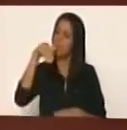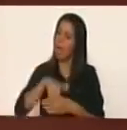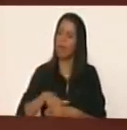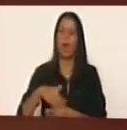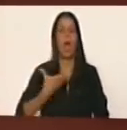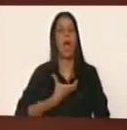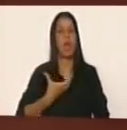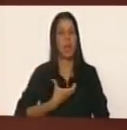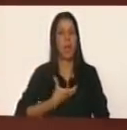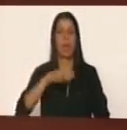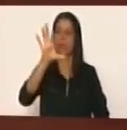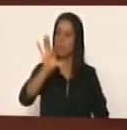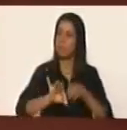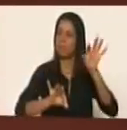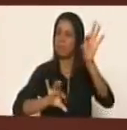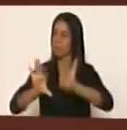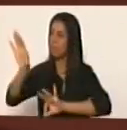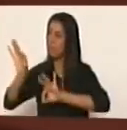de las alcaldías.